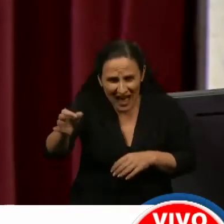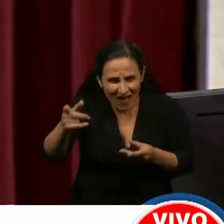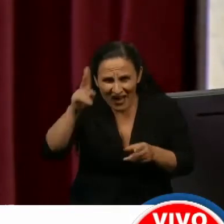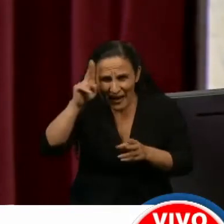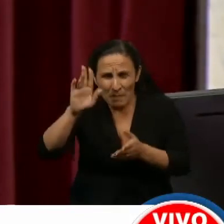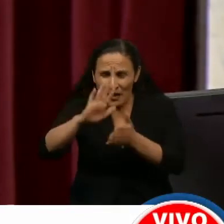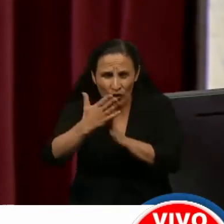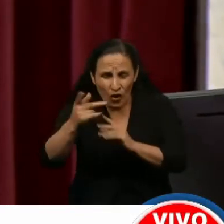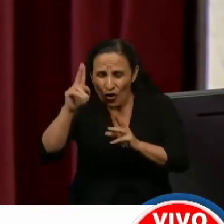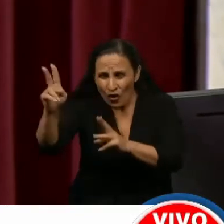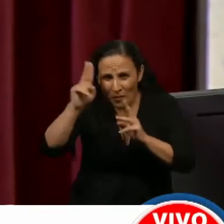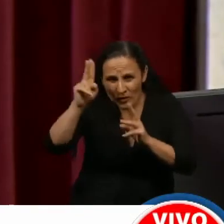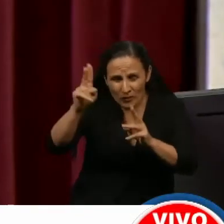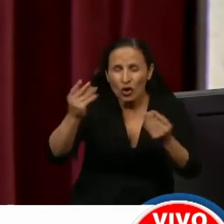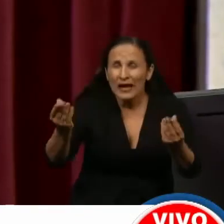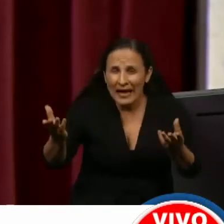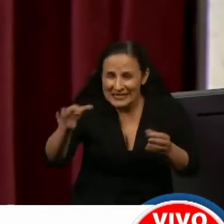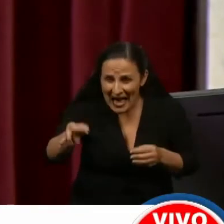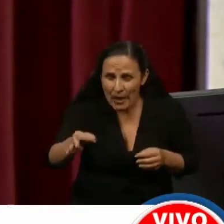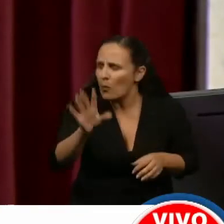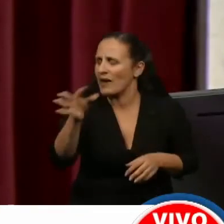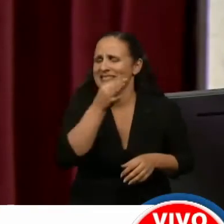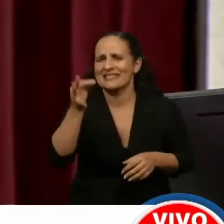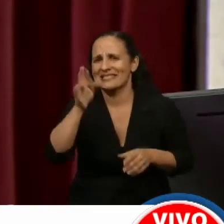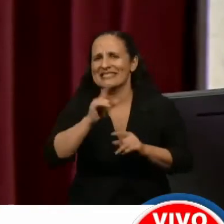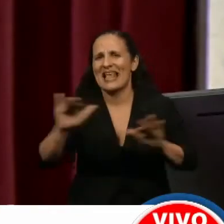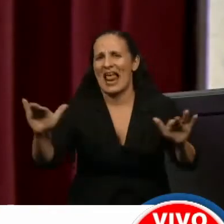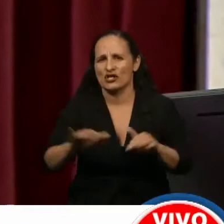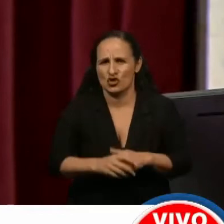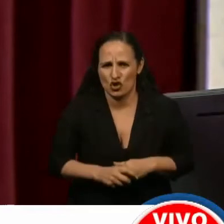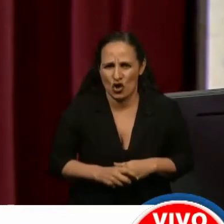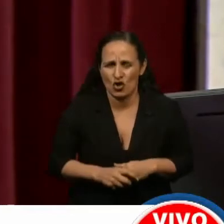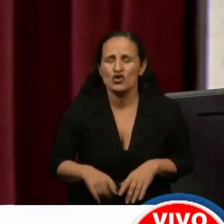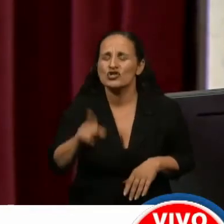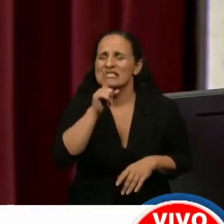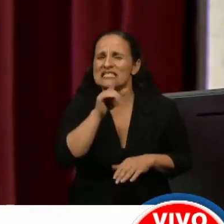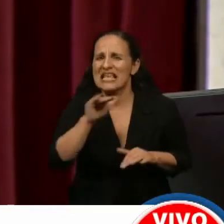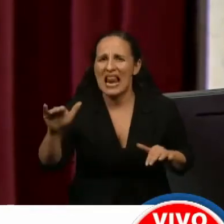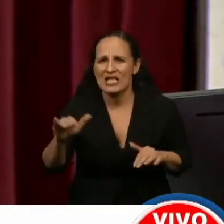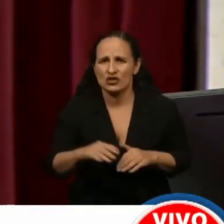respeto mutuo? No, no sabe. Bueno, silencio, silencio, diputado.